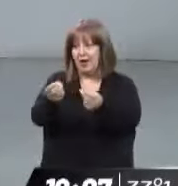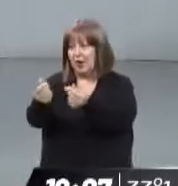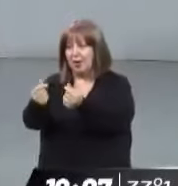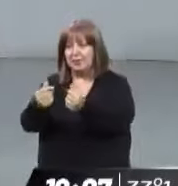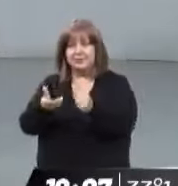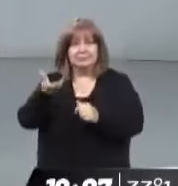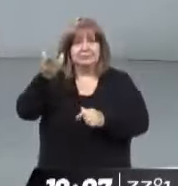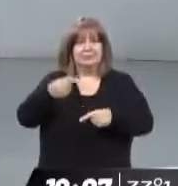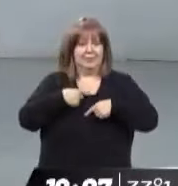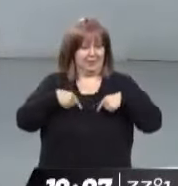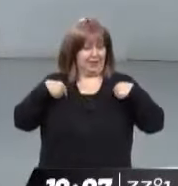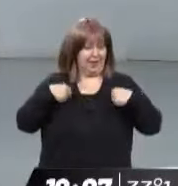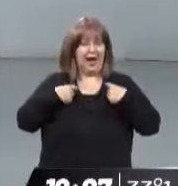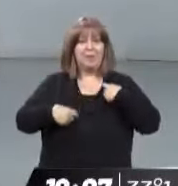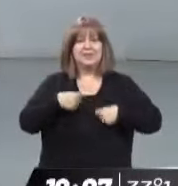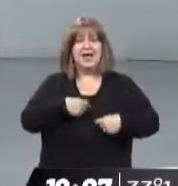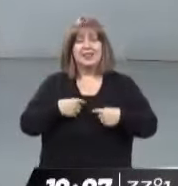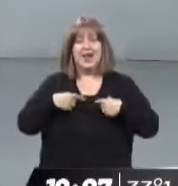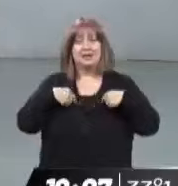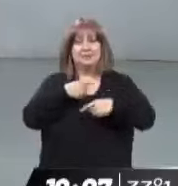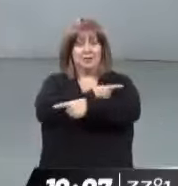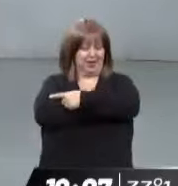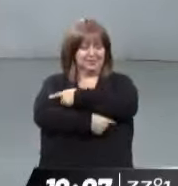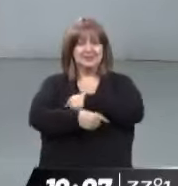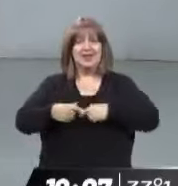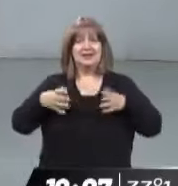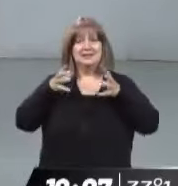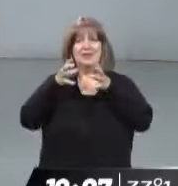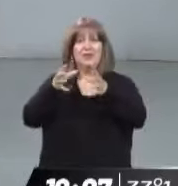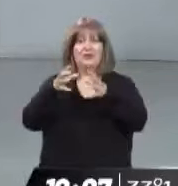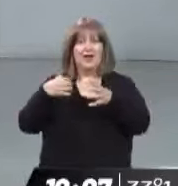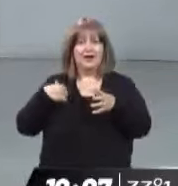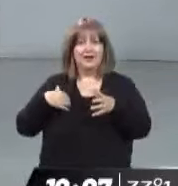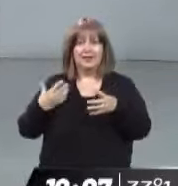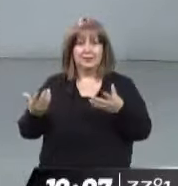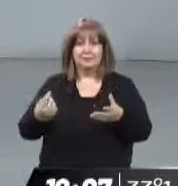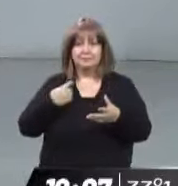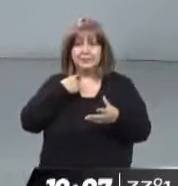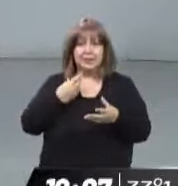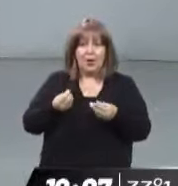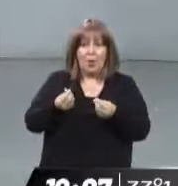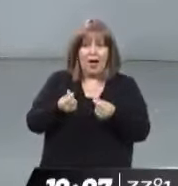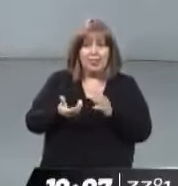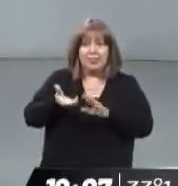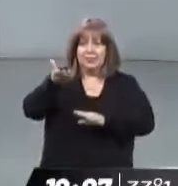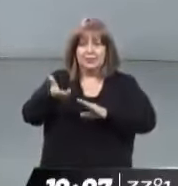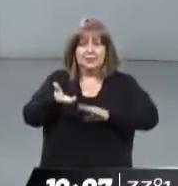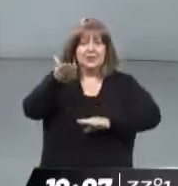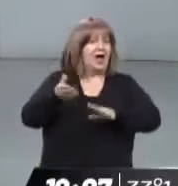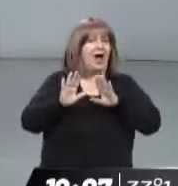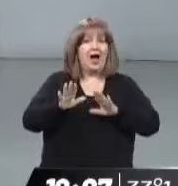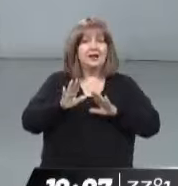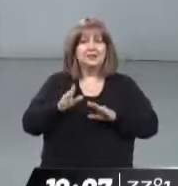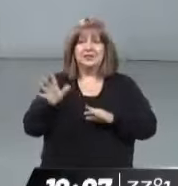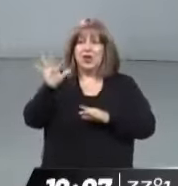comprar la camiseta de la selección, cuando querés hacer cualquier compra, lo vivís en tu bolsillo. Y lo padeces, exactamente. Las góndolas ya